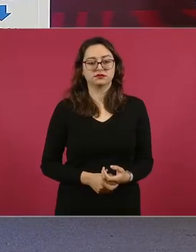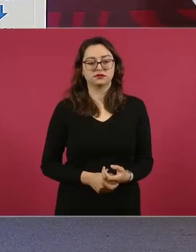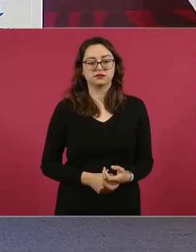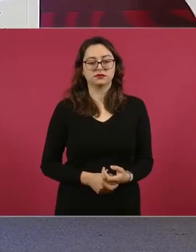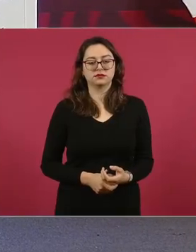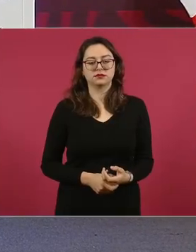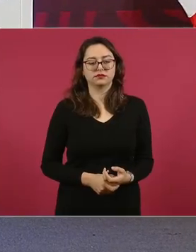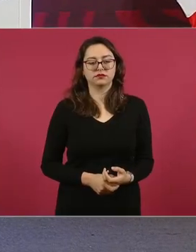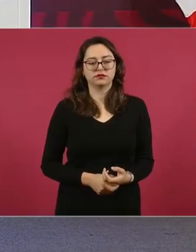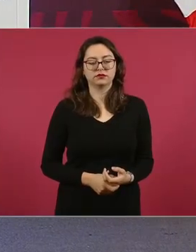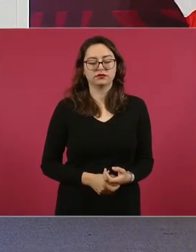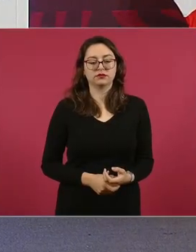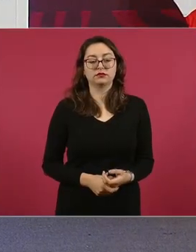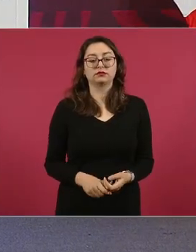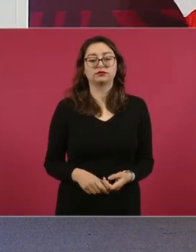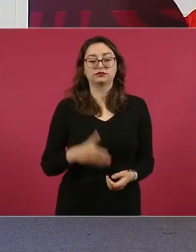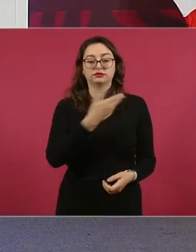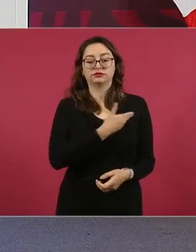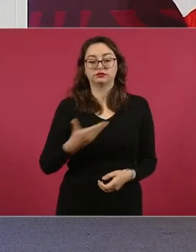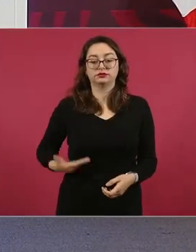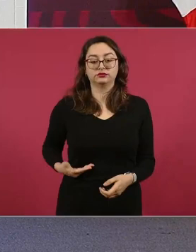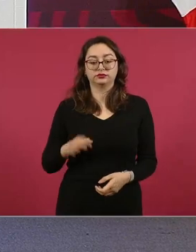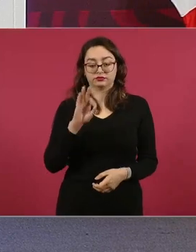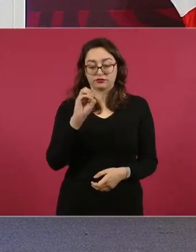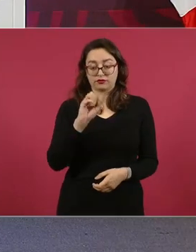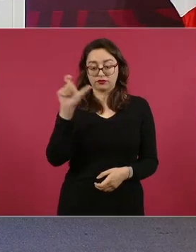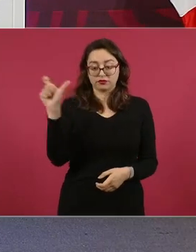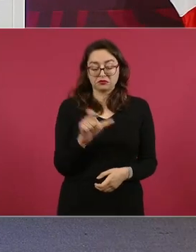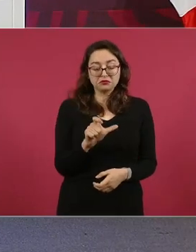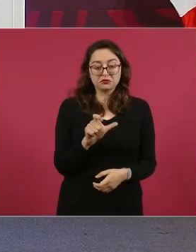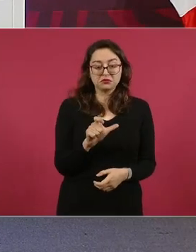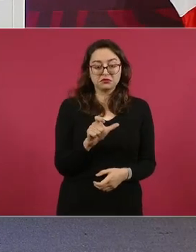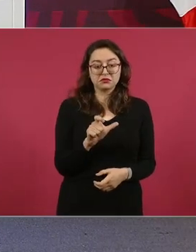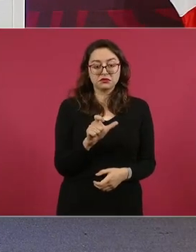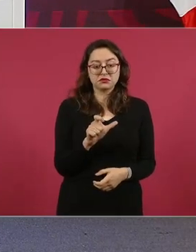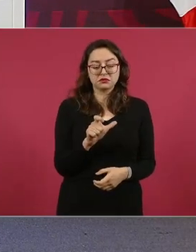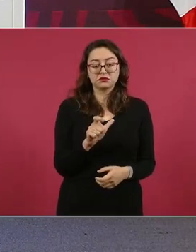3 últimos años de Fox.